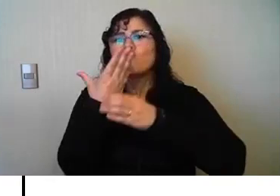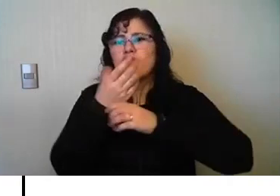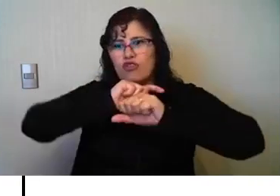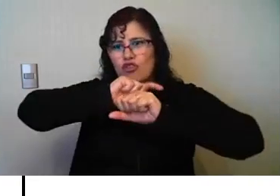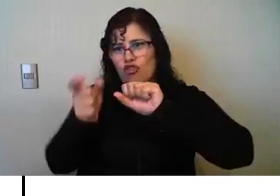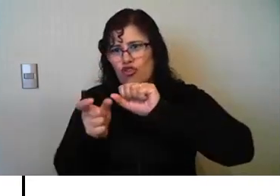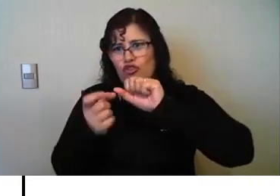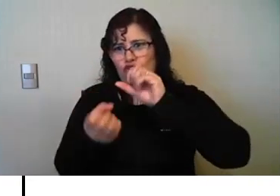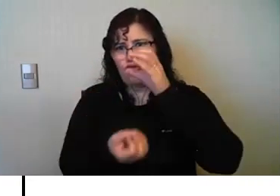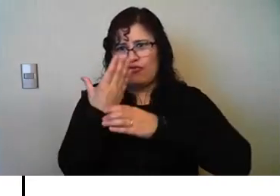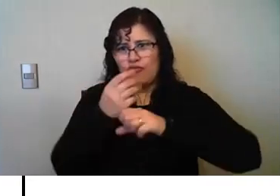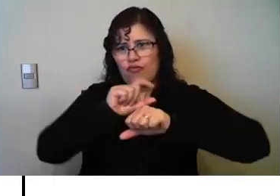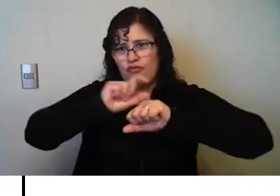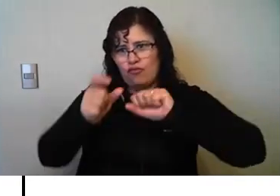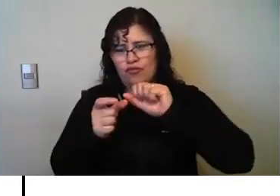neocorteza. ¿Sí?